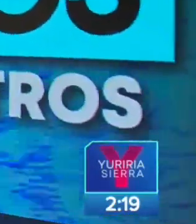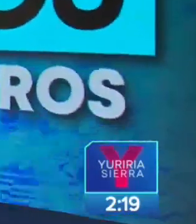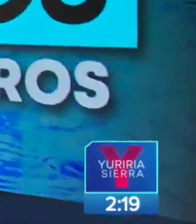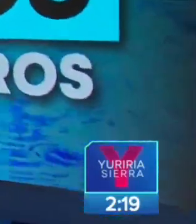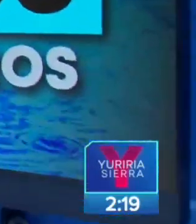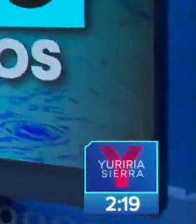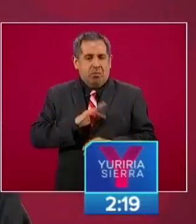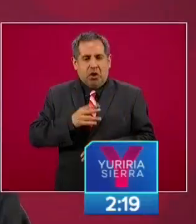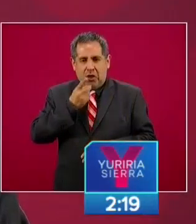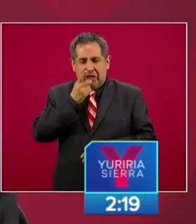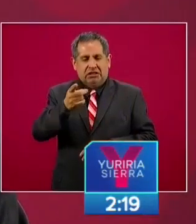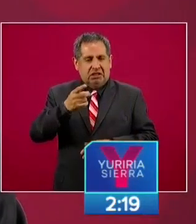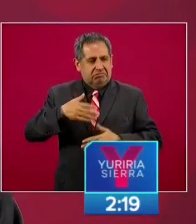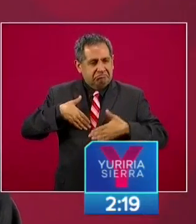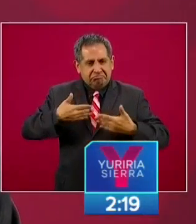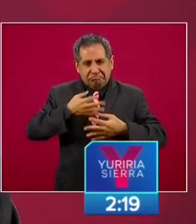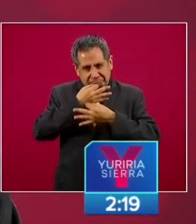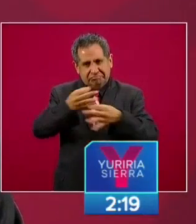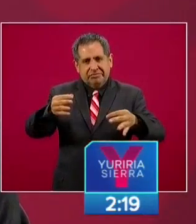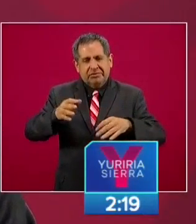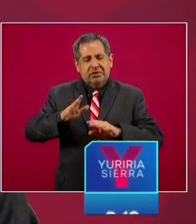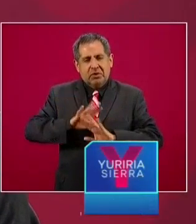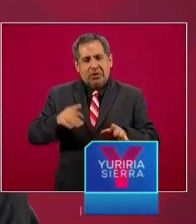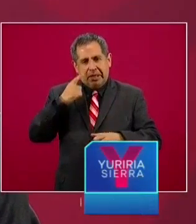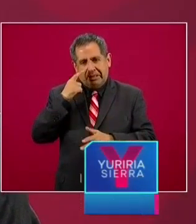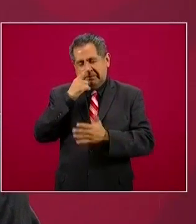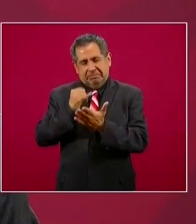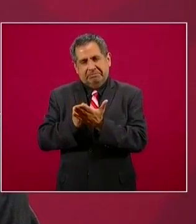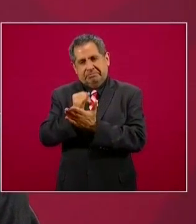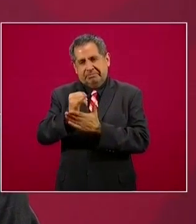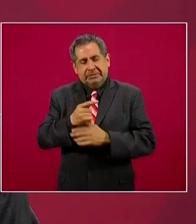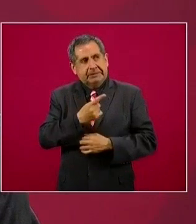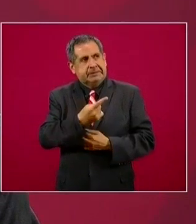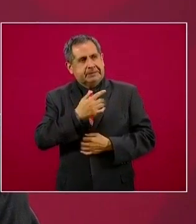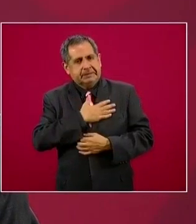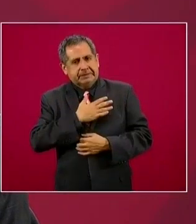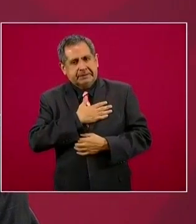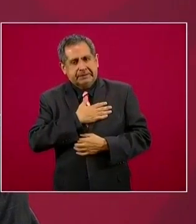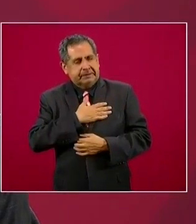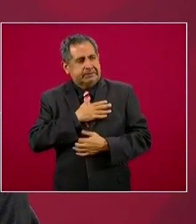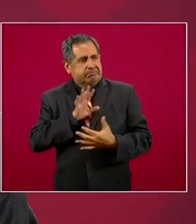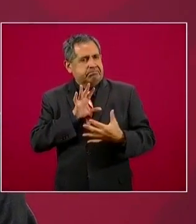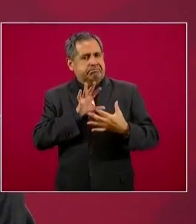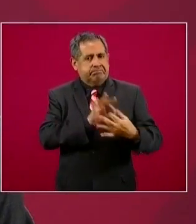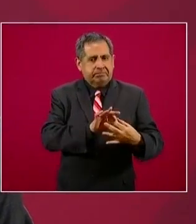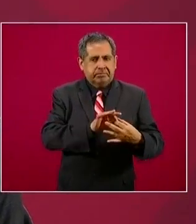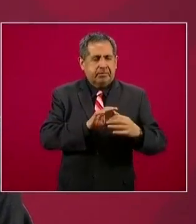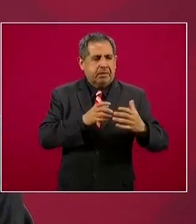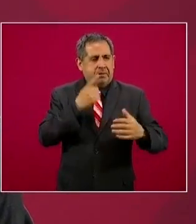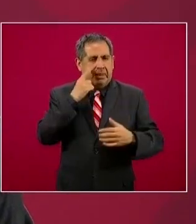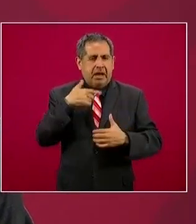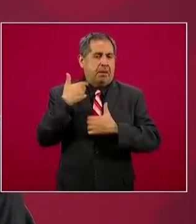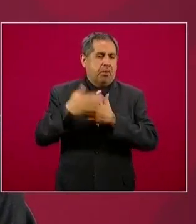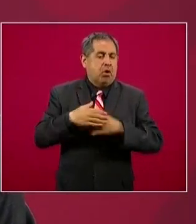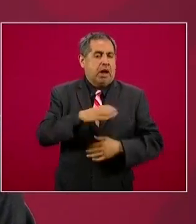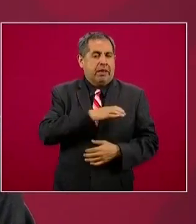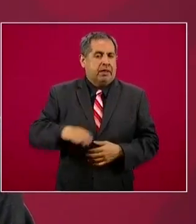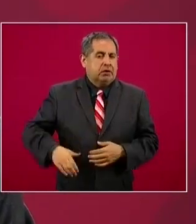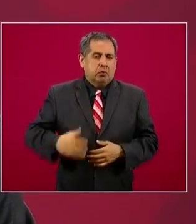información. Que he decidido atender el llamado de la militancia de Sonora